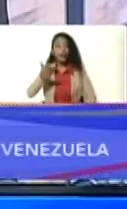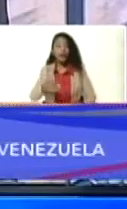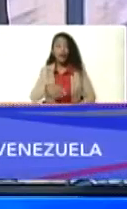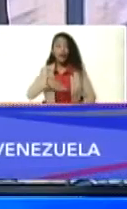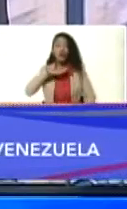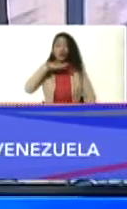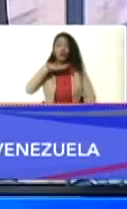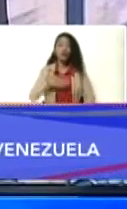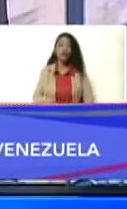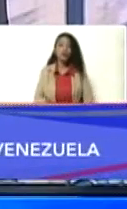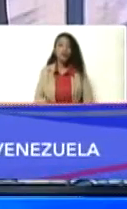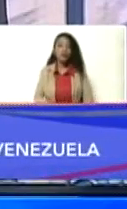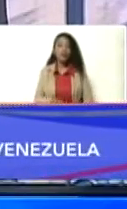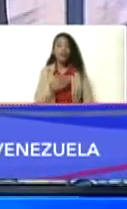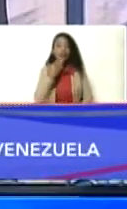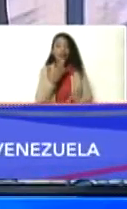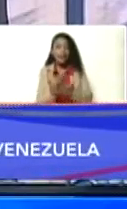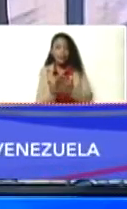haber aceptado esta invitación.